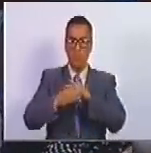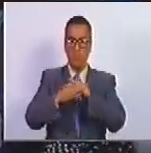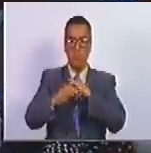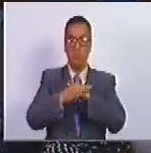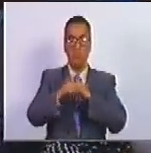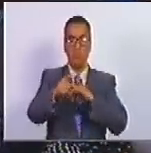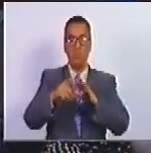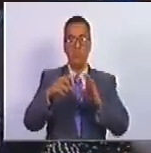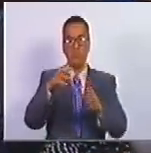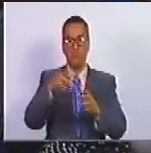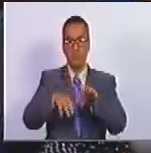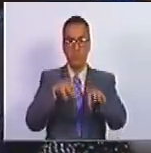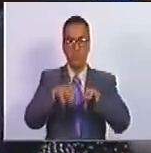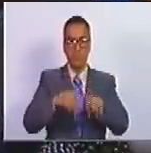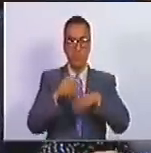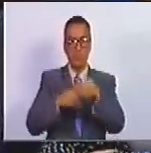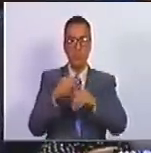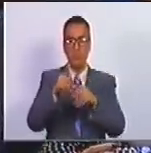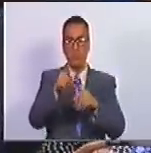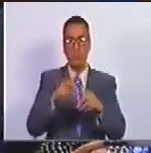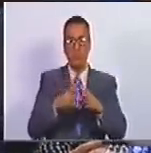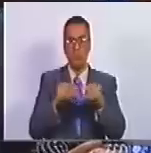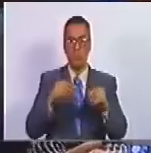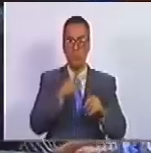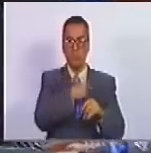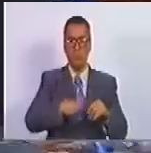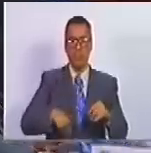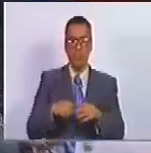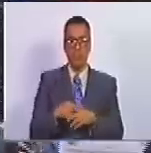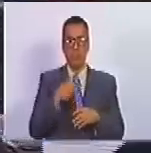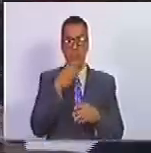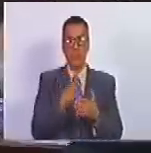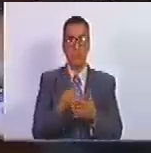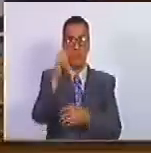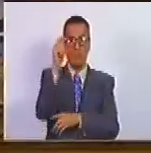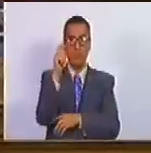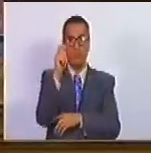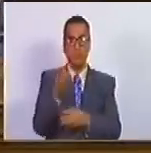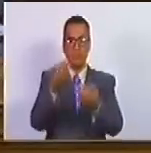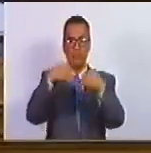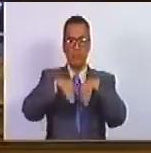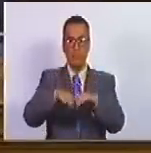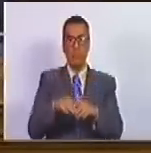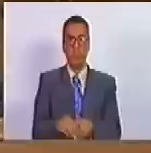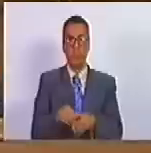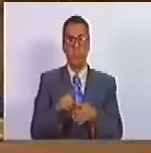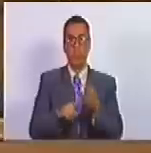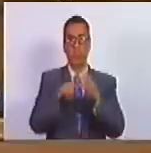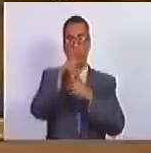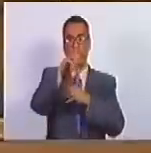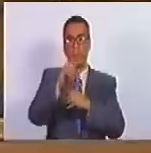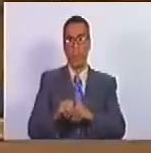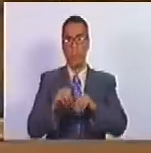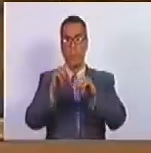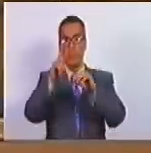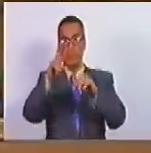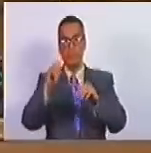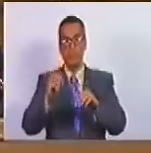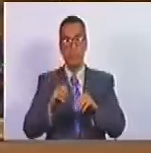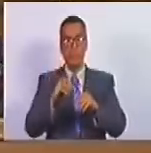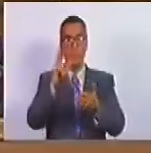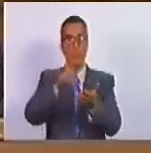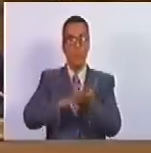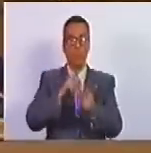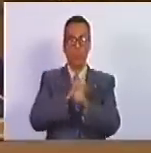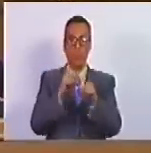para adecuarse en la implementación de ello. Es todo, señor presidente. Gracias, diputado. Siguiente. Centésimo vigésimo. Se propone aprobar